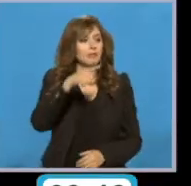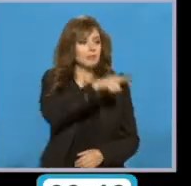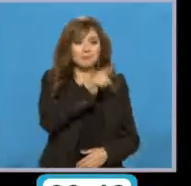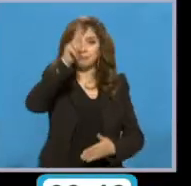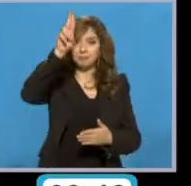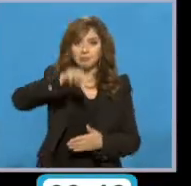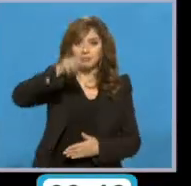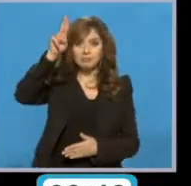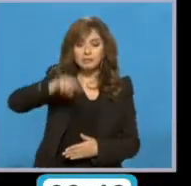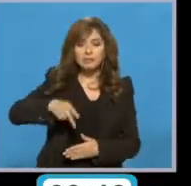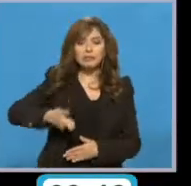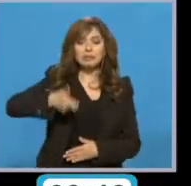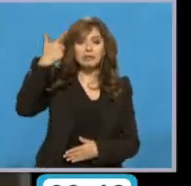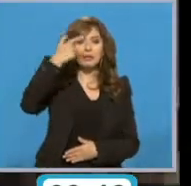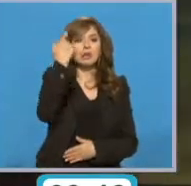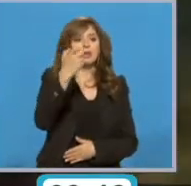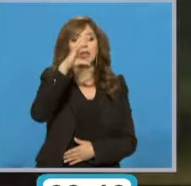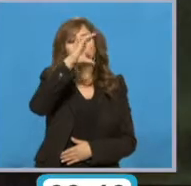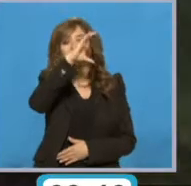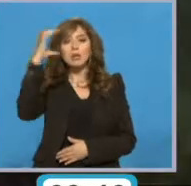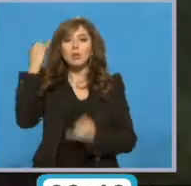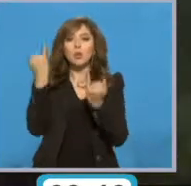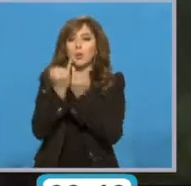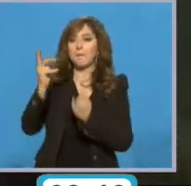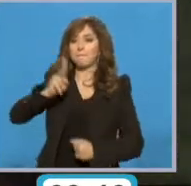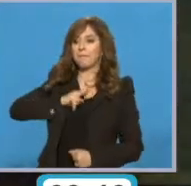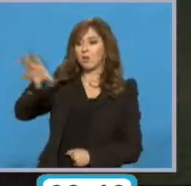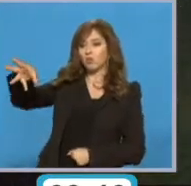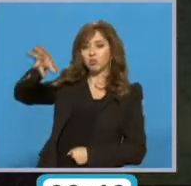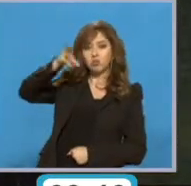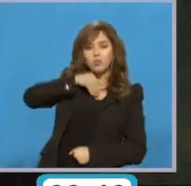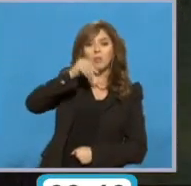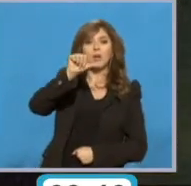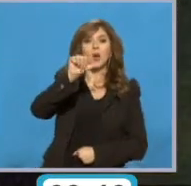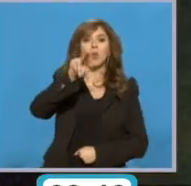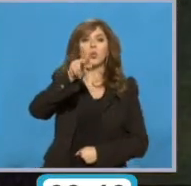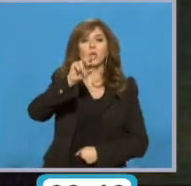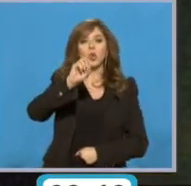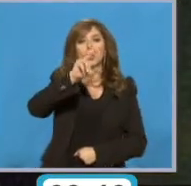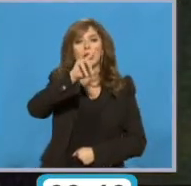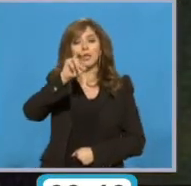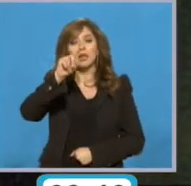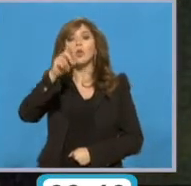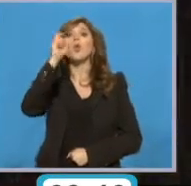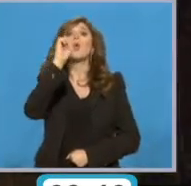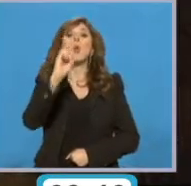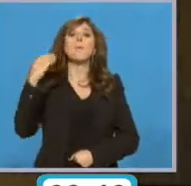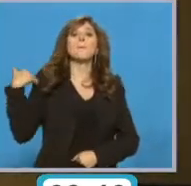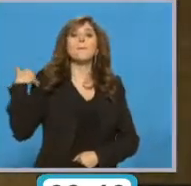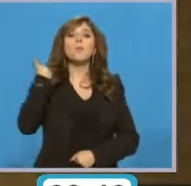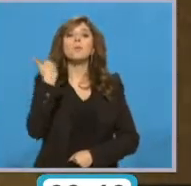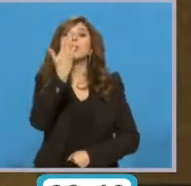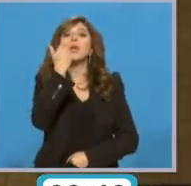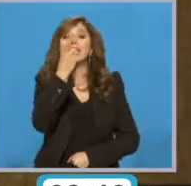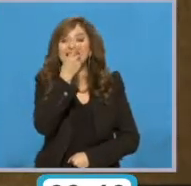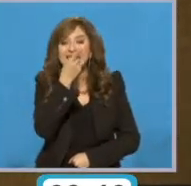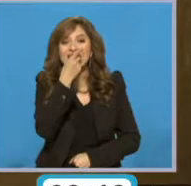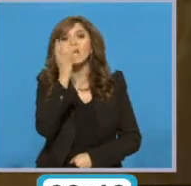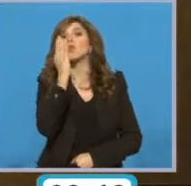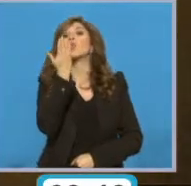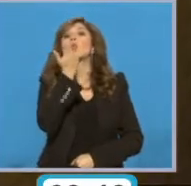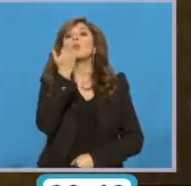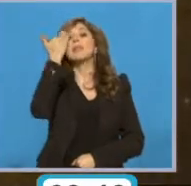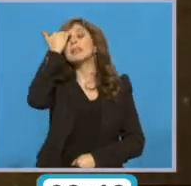pintura. Así, exactamente, Que si es un sí, autorretrato de Da Vinci, que si la modelo no tenía dientes, que no dio tiempo de pintarle las cejas. O